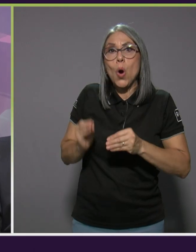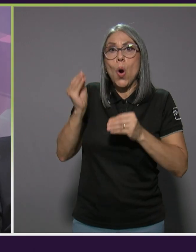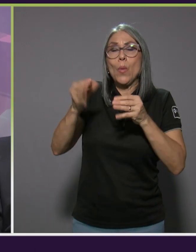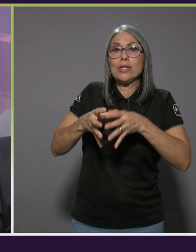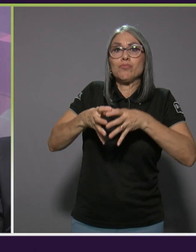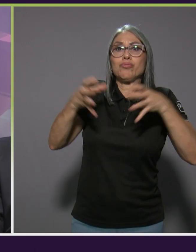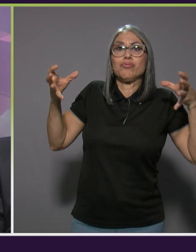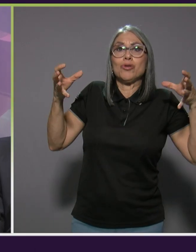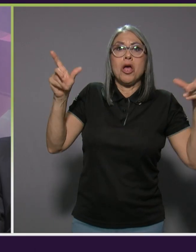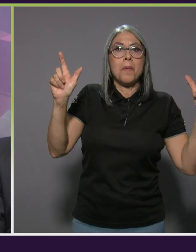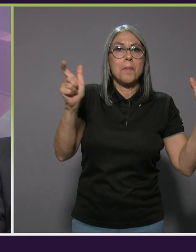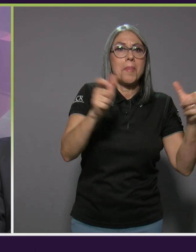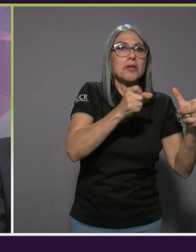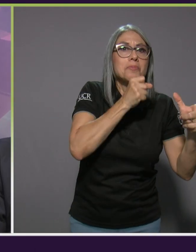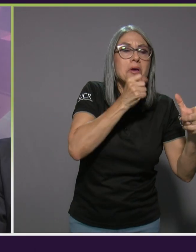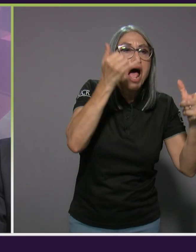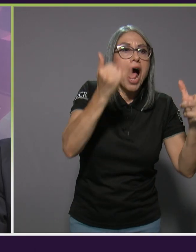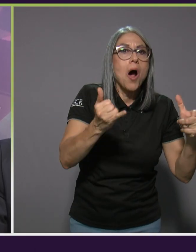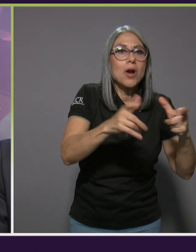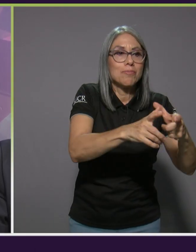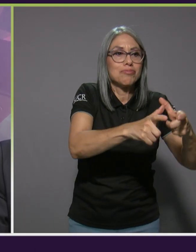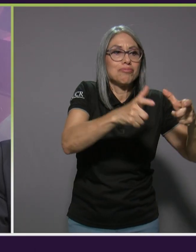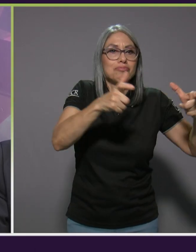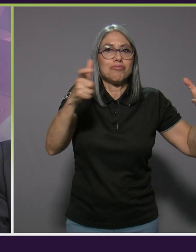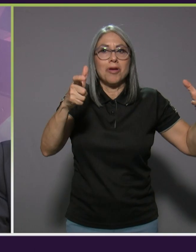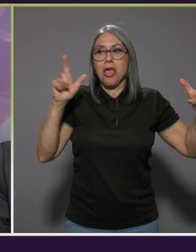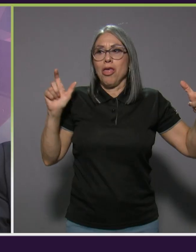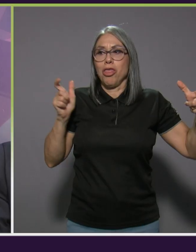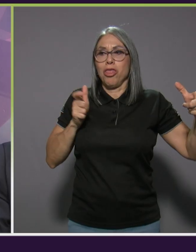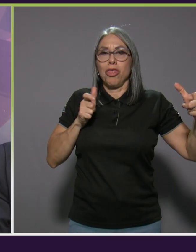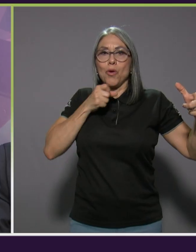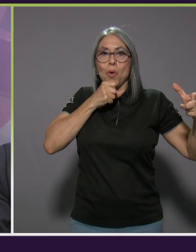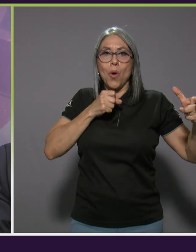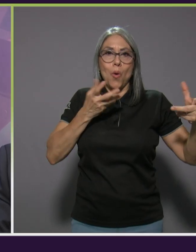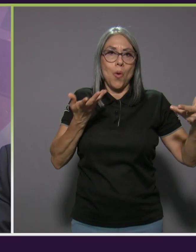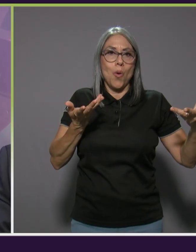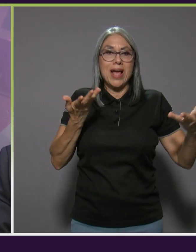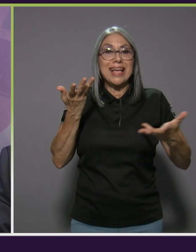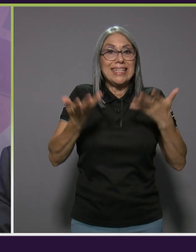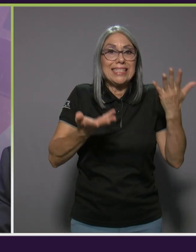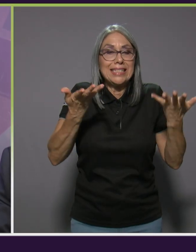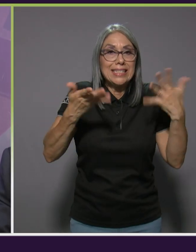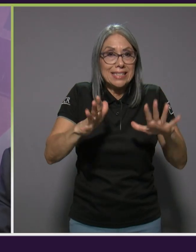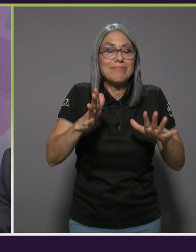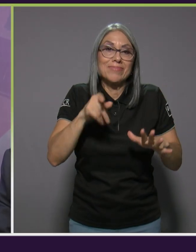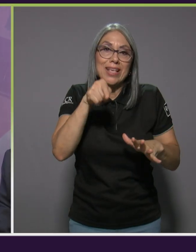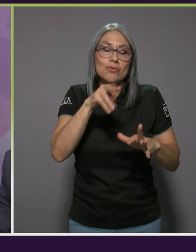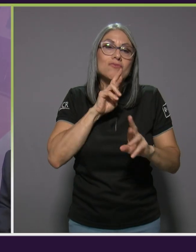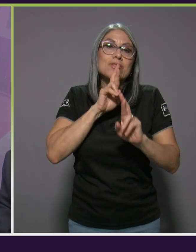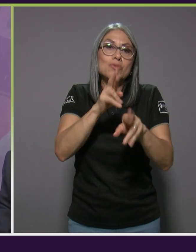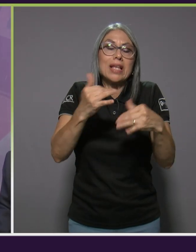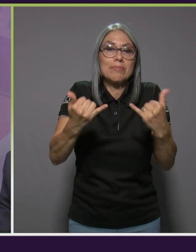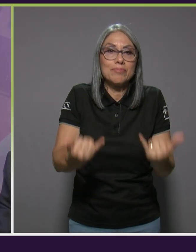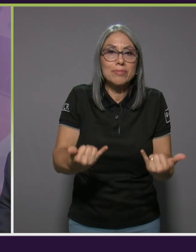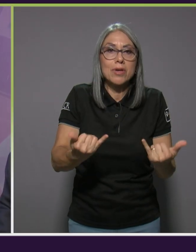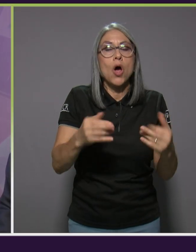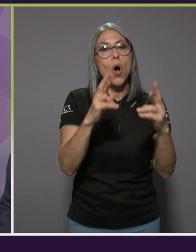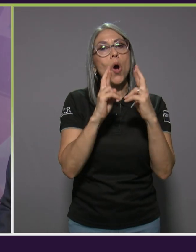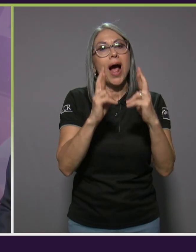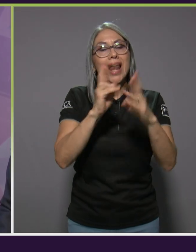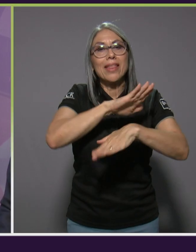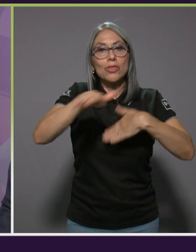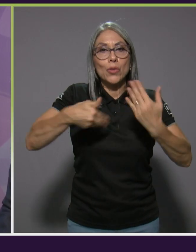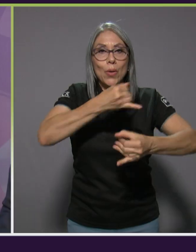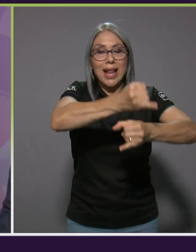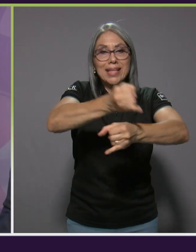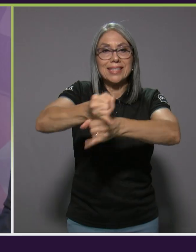invertida, ya gastamos nuestro bono poblacional, es una conciencia inmediata que hay que responder, y ojalá todas las instituciones nos apuntáramos